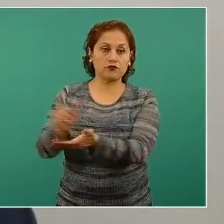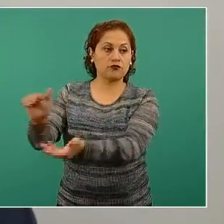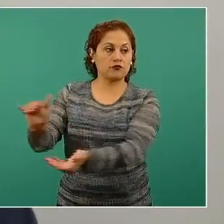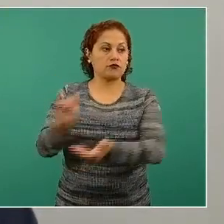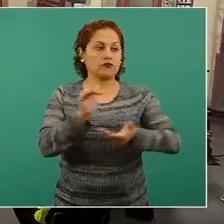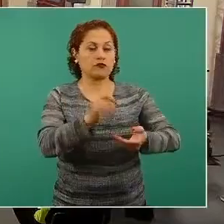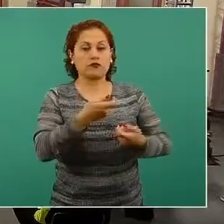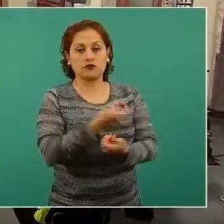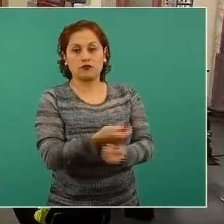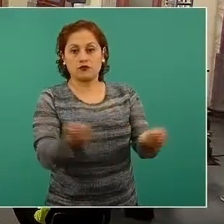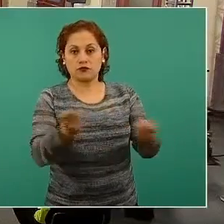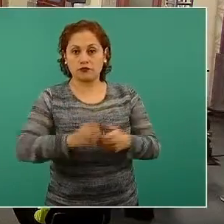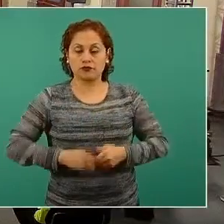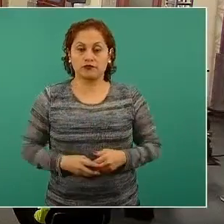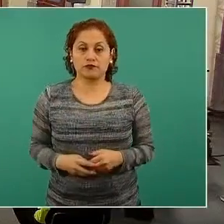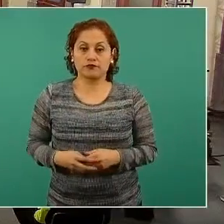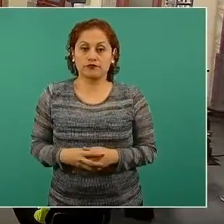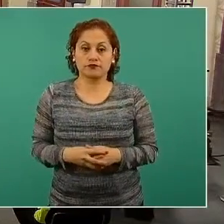aplicación.